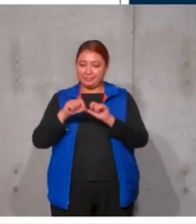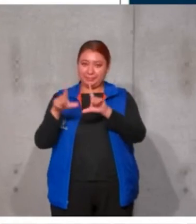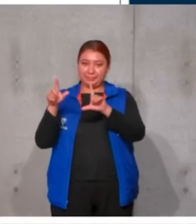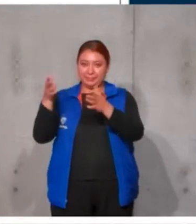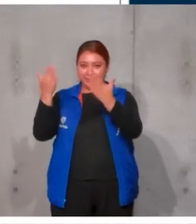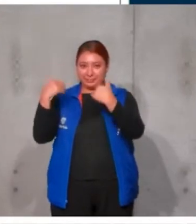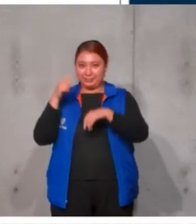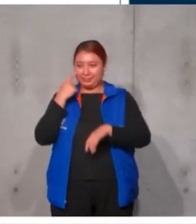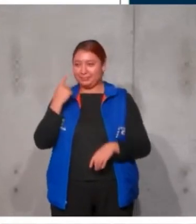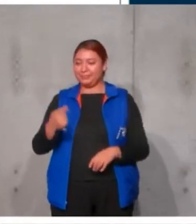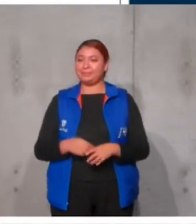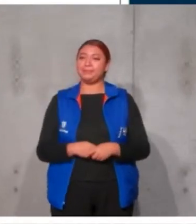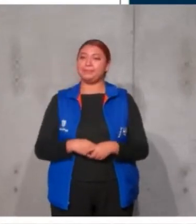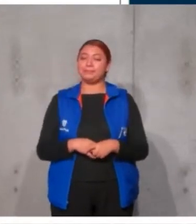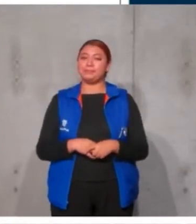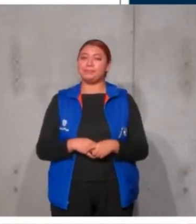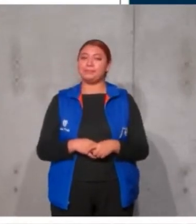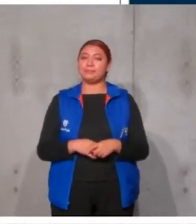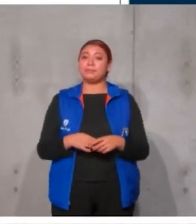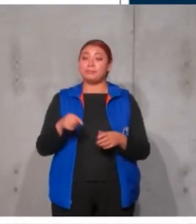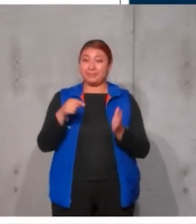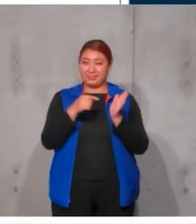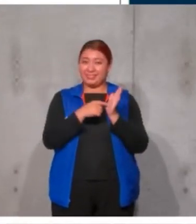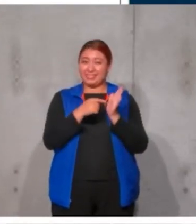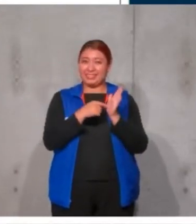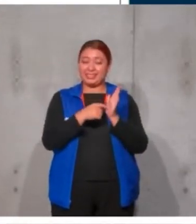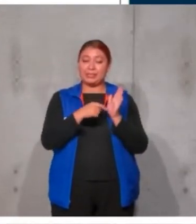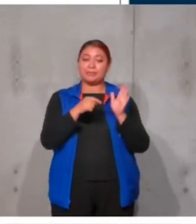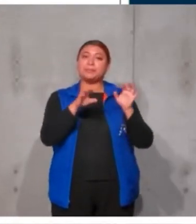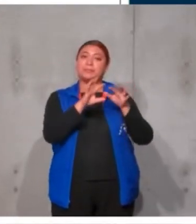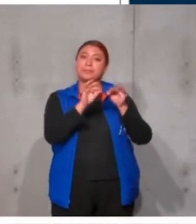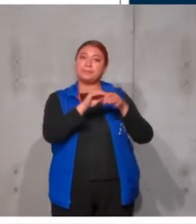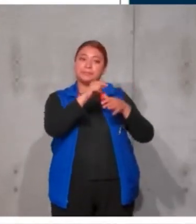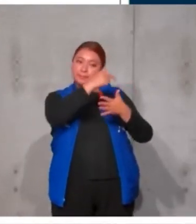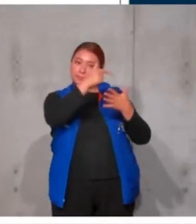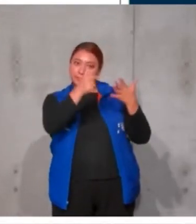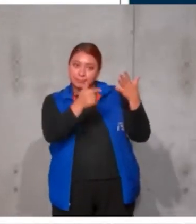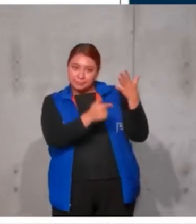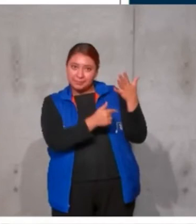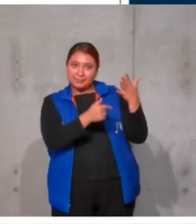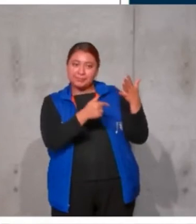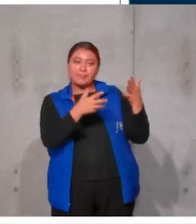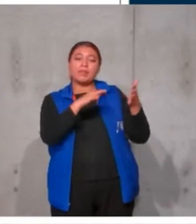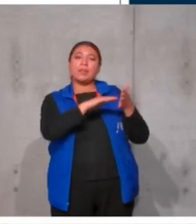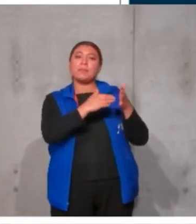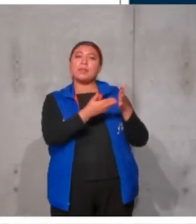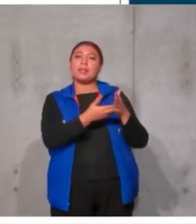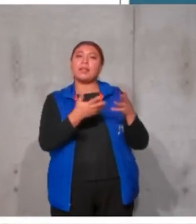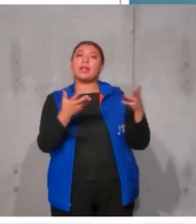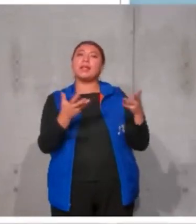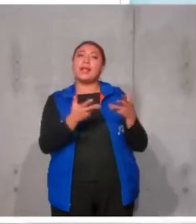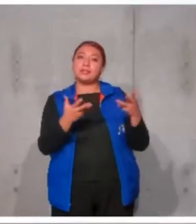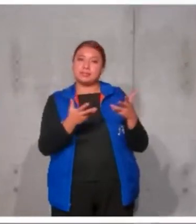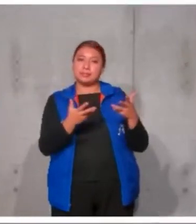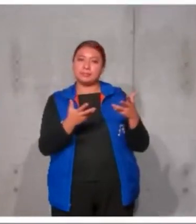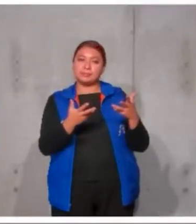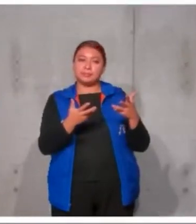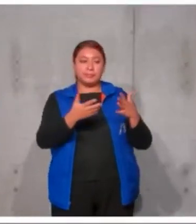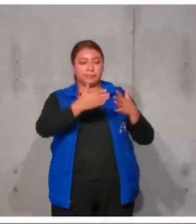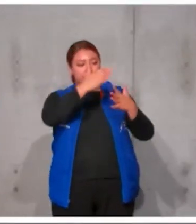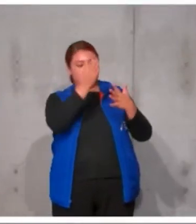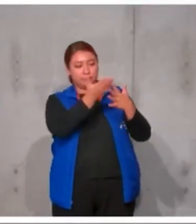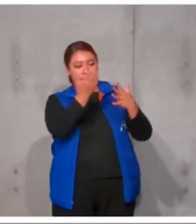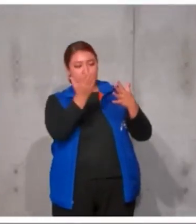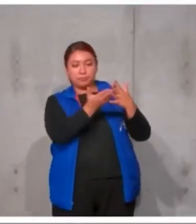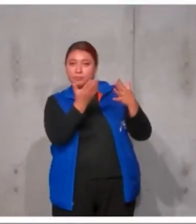algunos ejemplos. Siguiente, por favor. Aquí pueden ver esta matriz de materialidad. Como les decía,